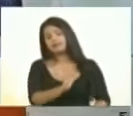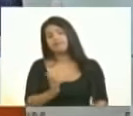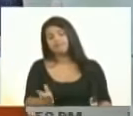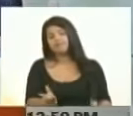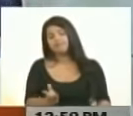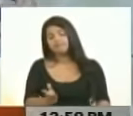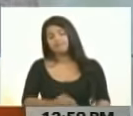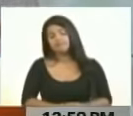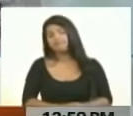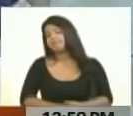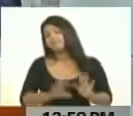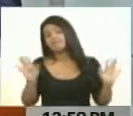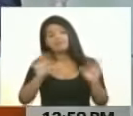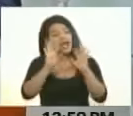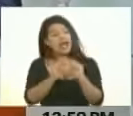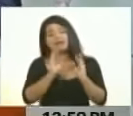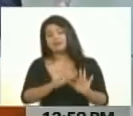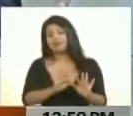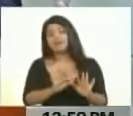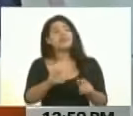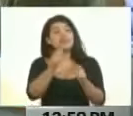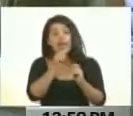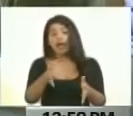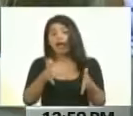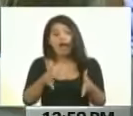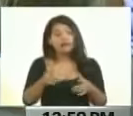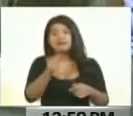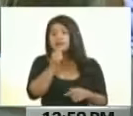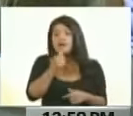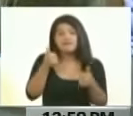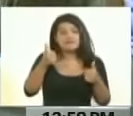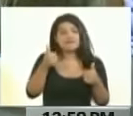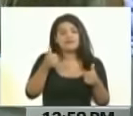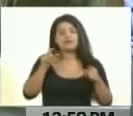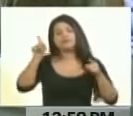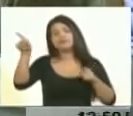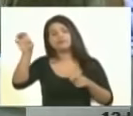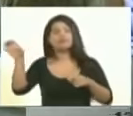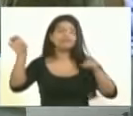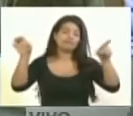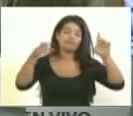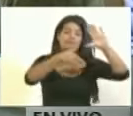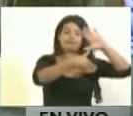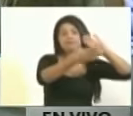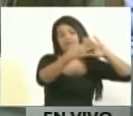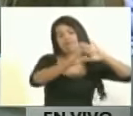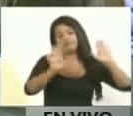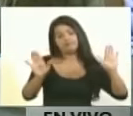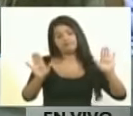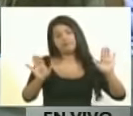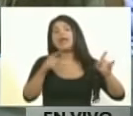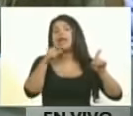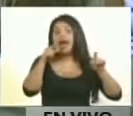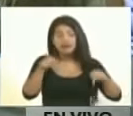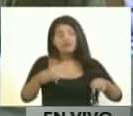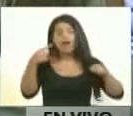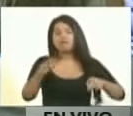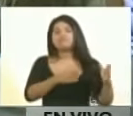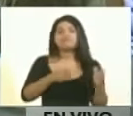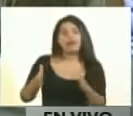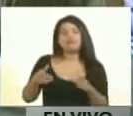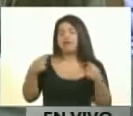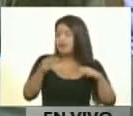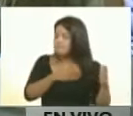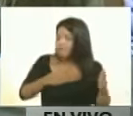países. Estos son los grandes beneficiarios, y por eso que es una verdadera conspiración imperial en contra